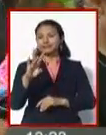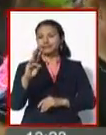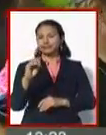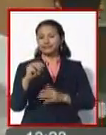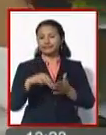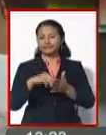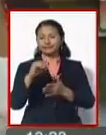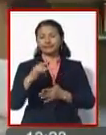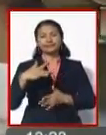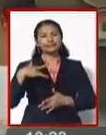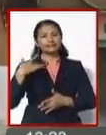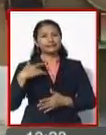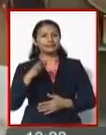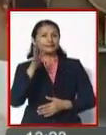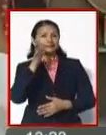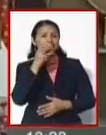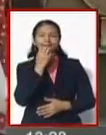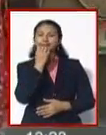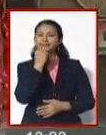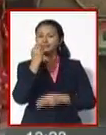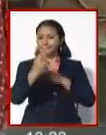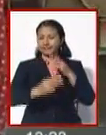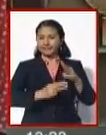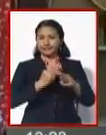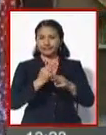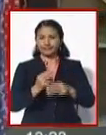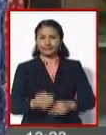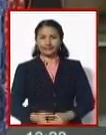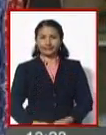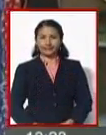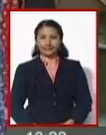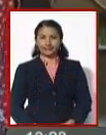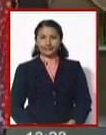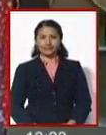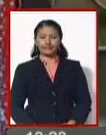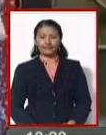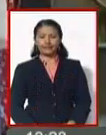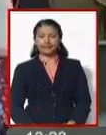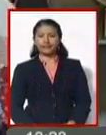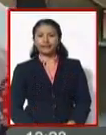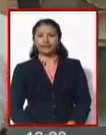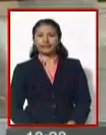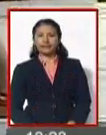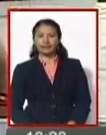de mayo hay que hacerlas sentir las más queridas del mundo.